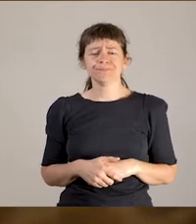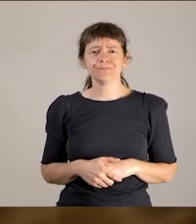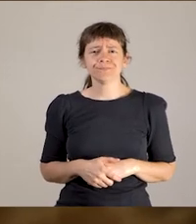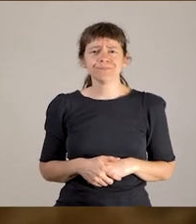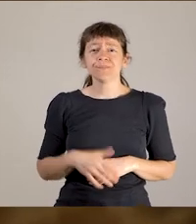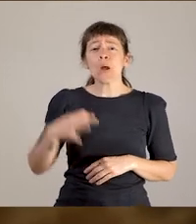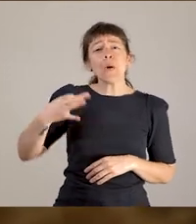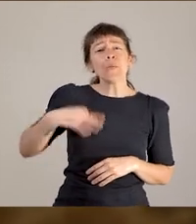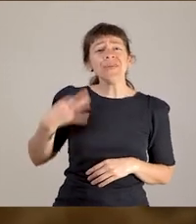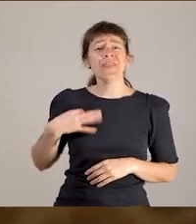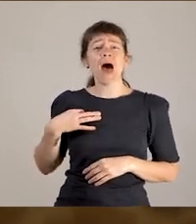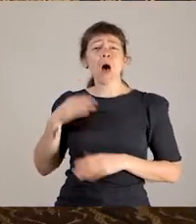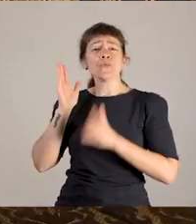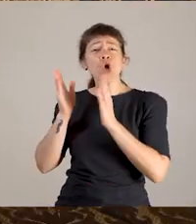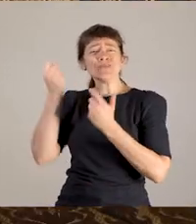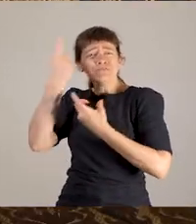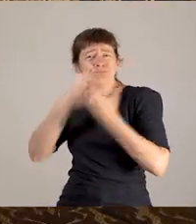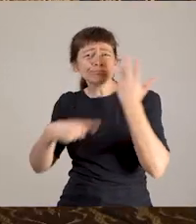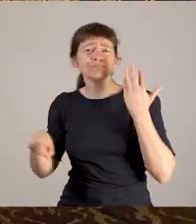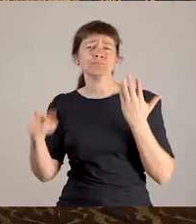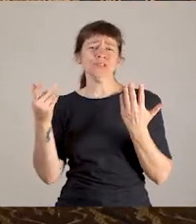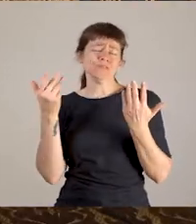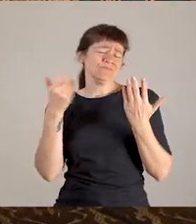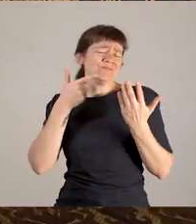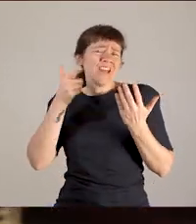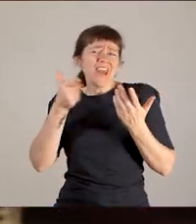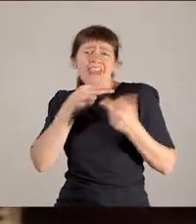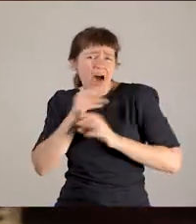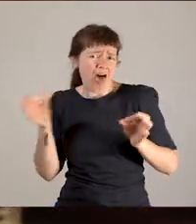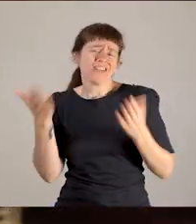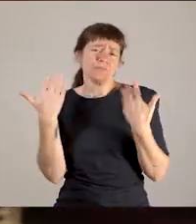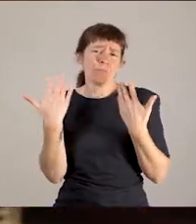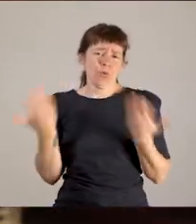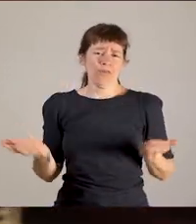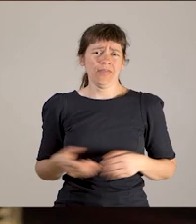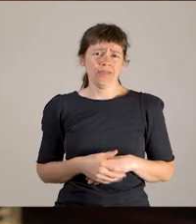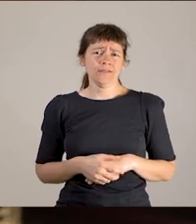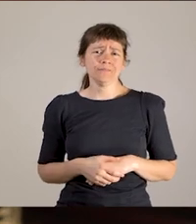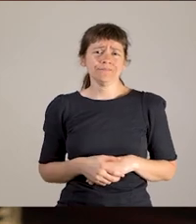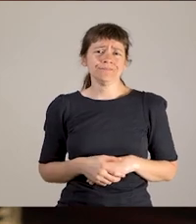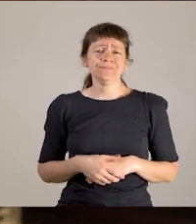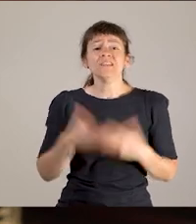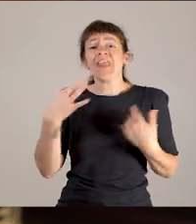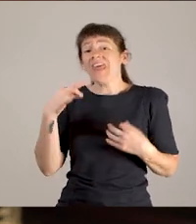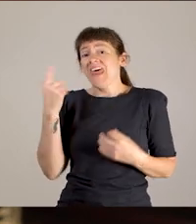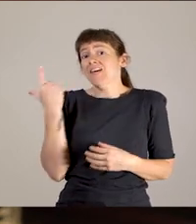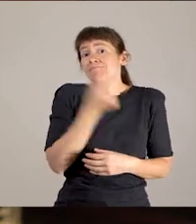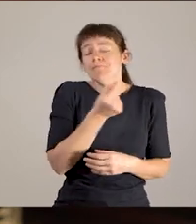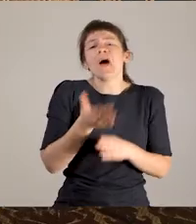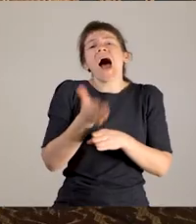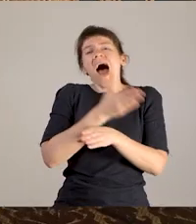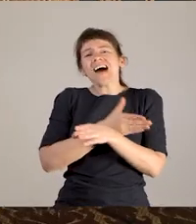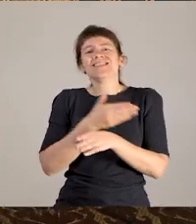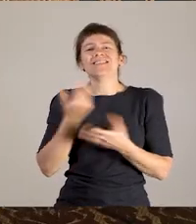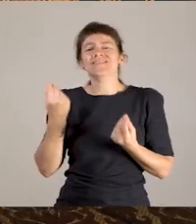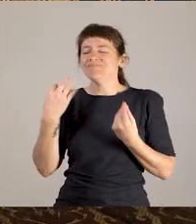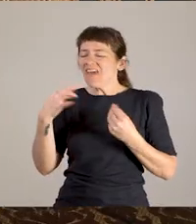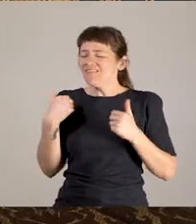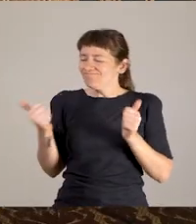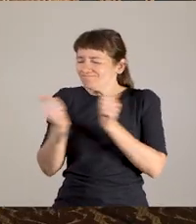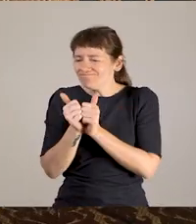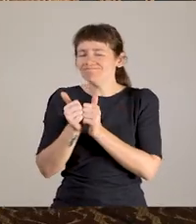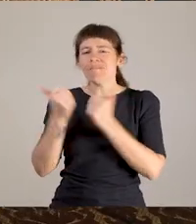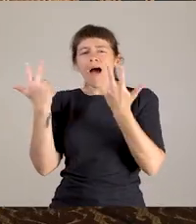Es posible una vida sin violencia y sin violencias. Uno puede salir, pero uno necesita. Necesitas de alguien